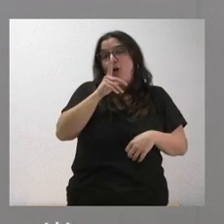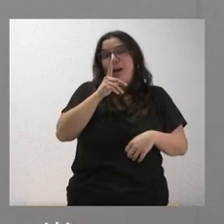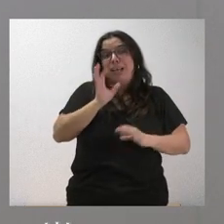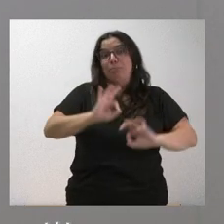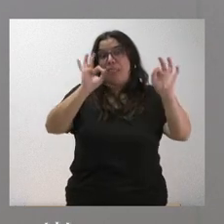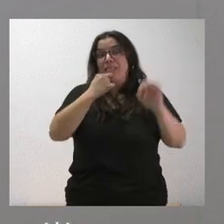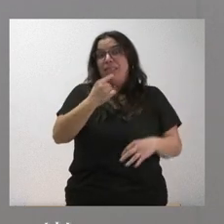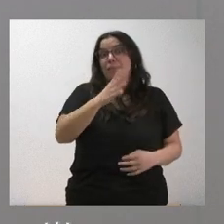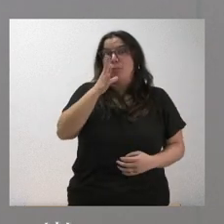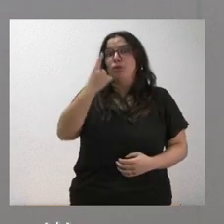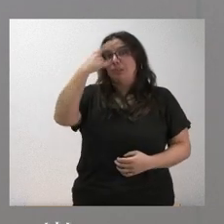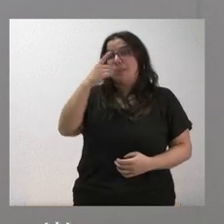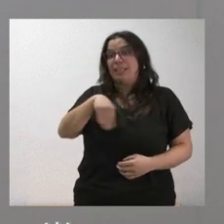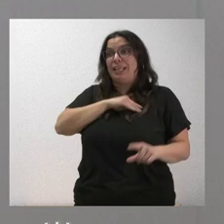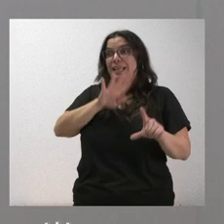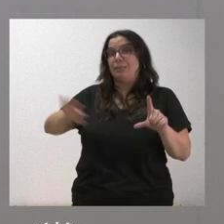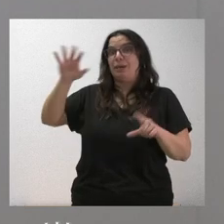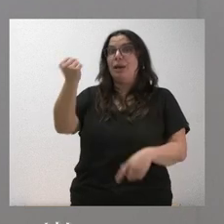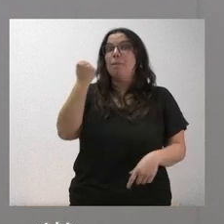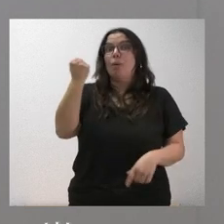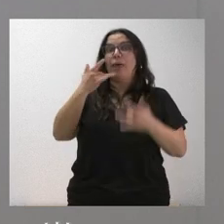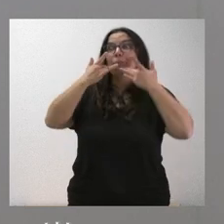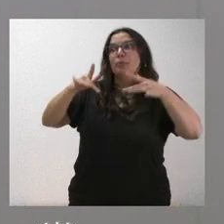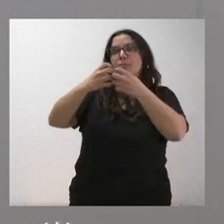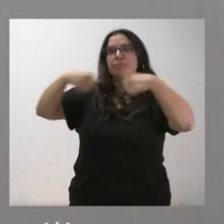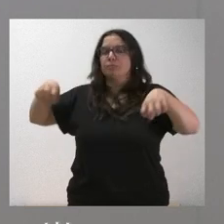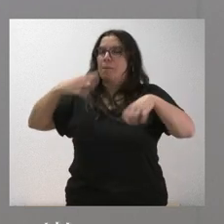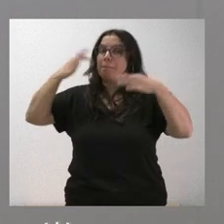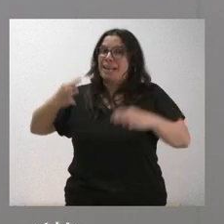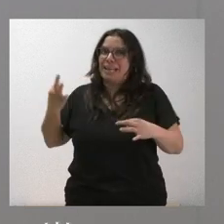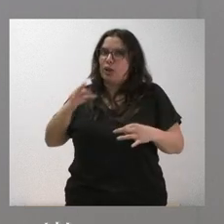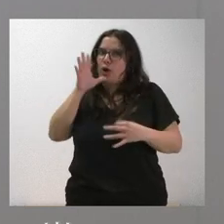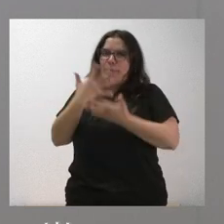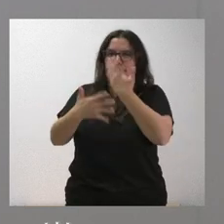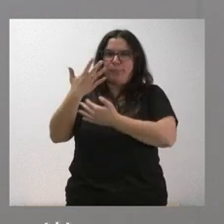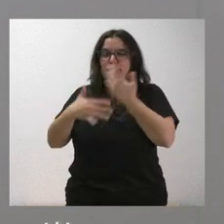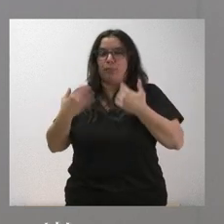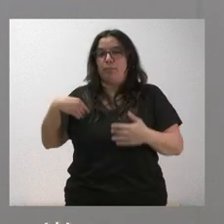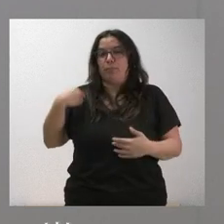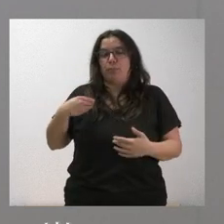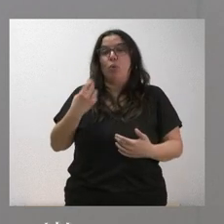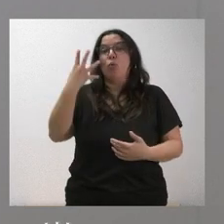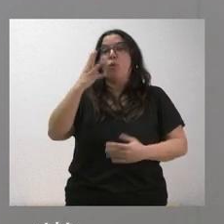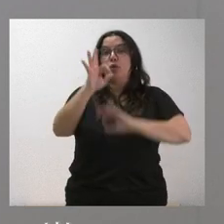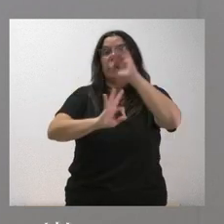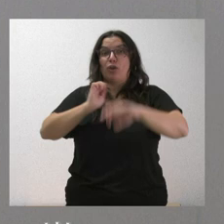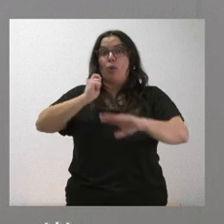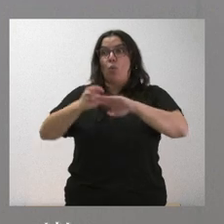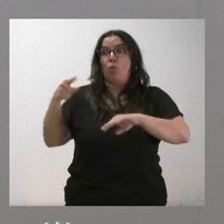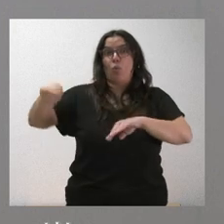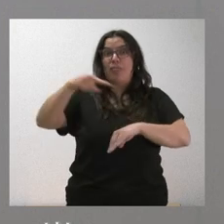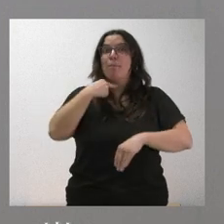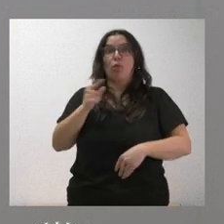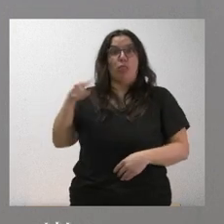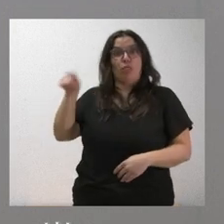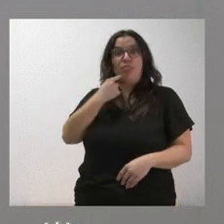en riesgo en España la separación de poderes según han puesto de manifiesto las cuatro organizaciones de jueces en España y por